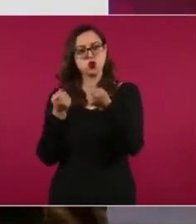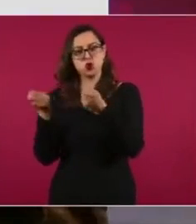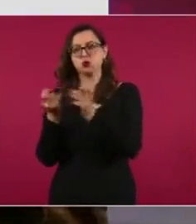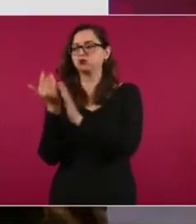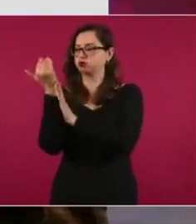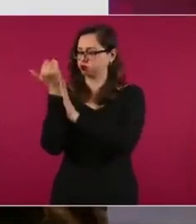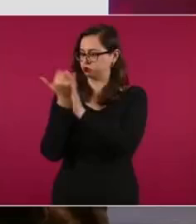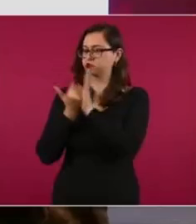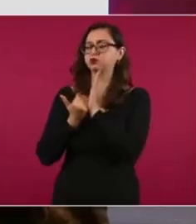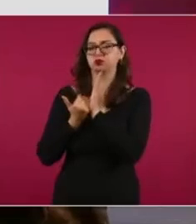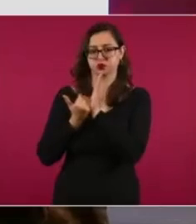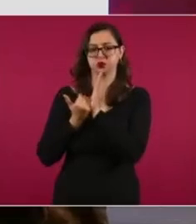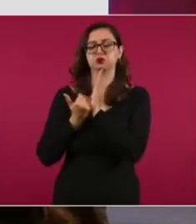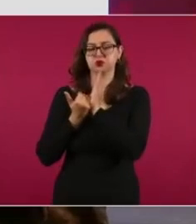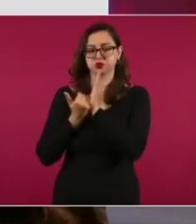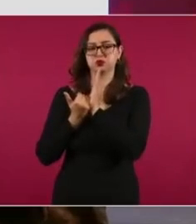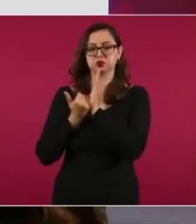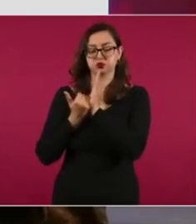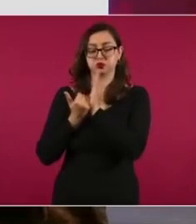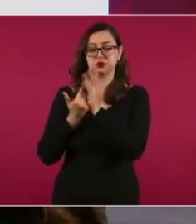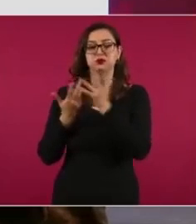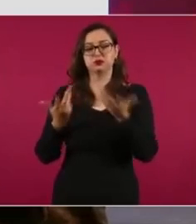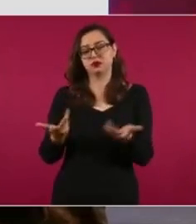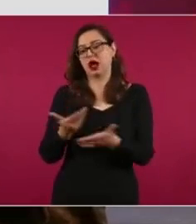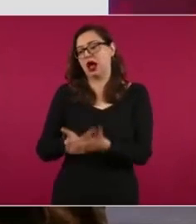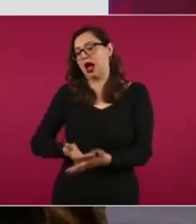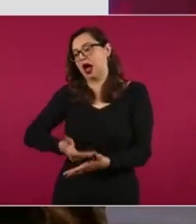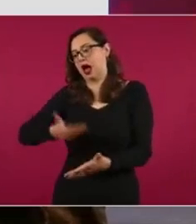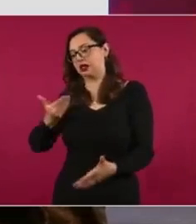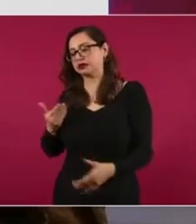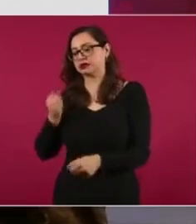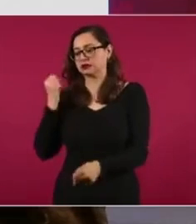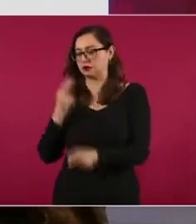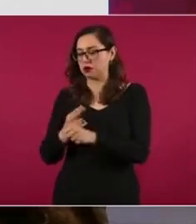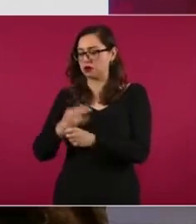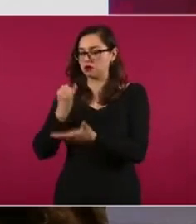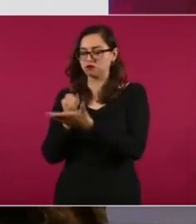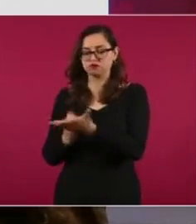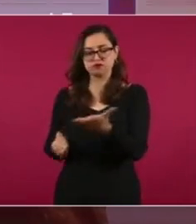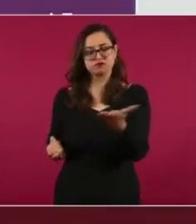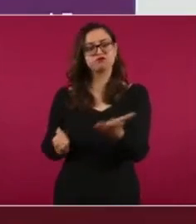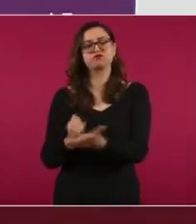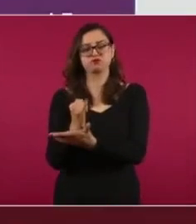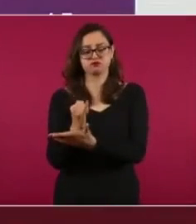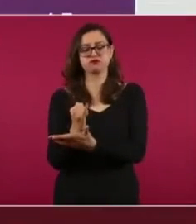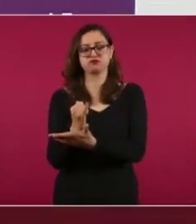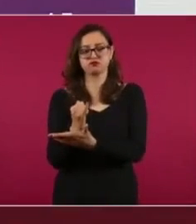Además, tomamos decisiones desde el principio para refinar más